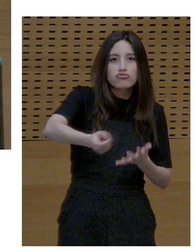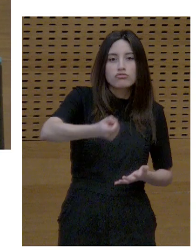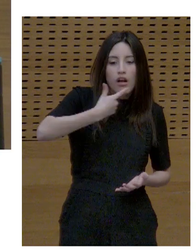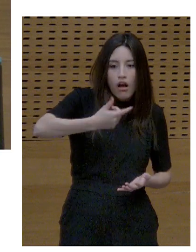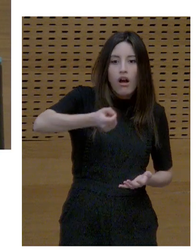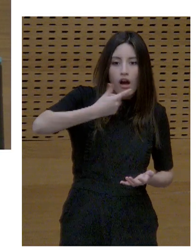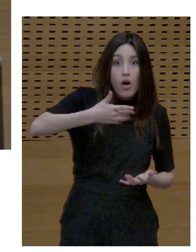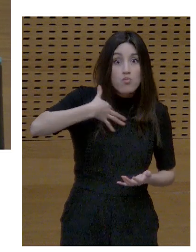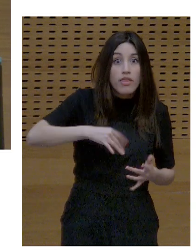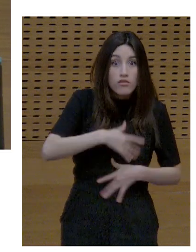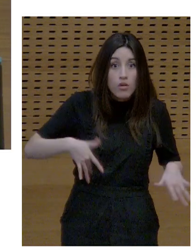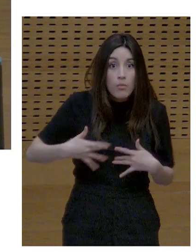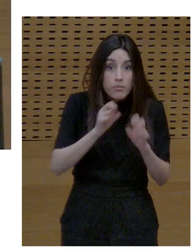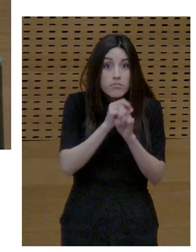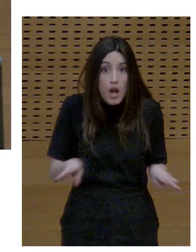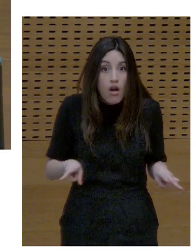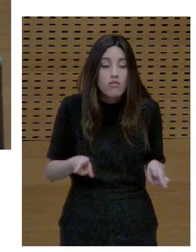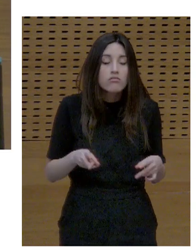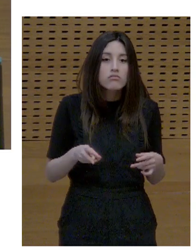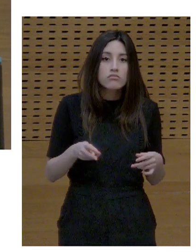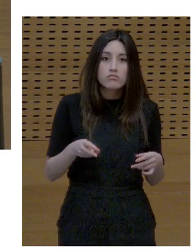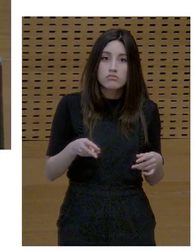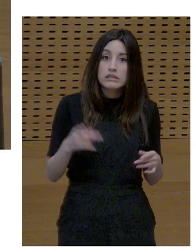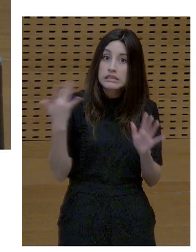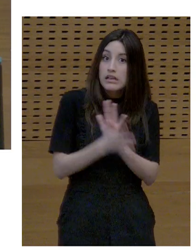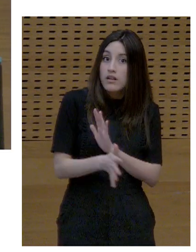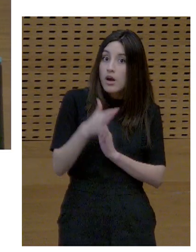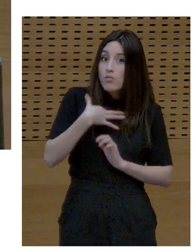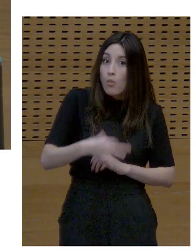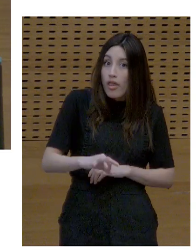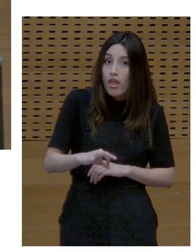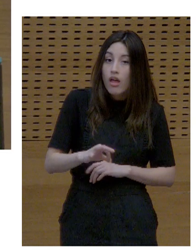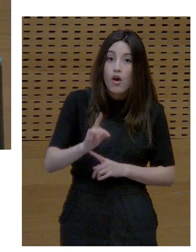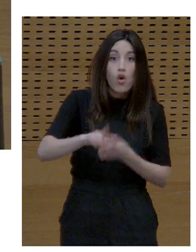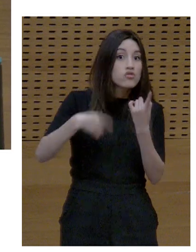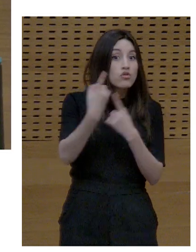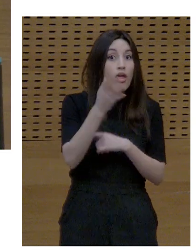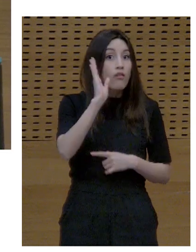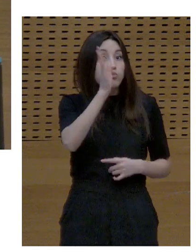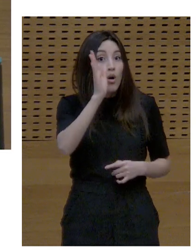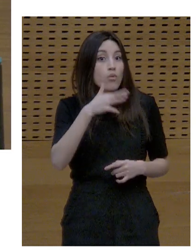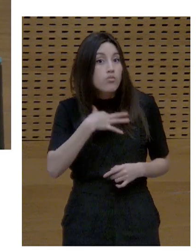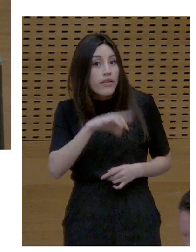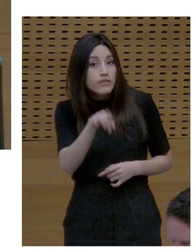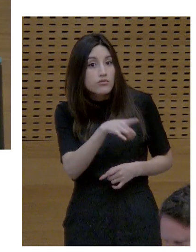agravar los síntomas, puede generar ese efecto secundario. Bueno, esto es una